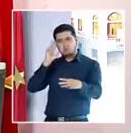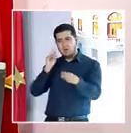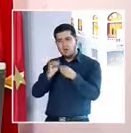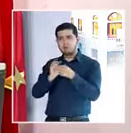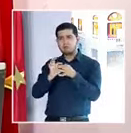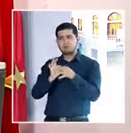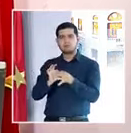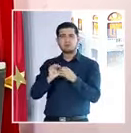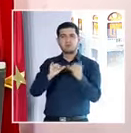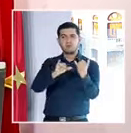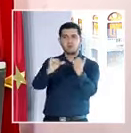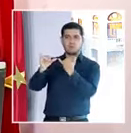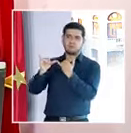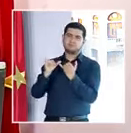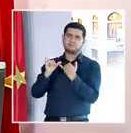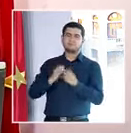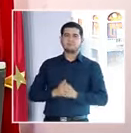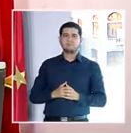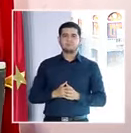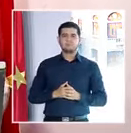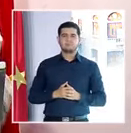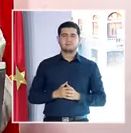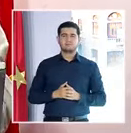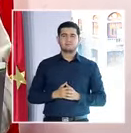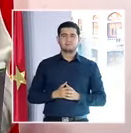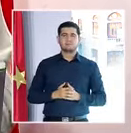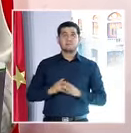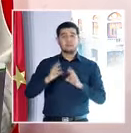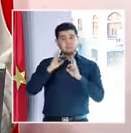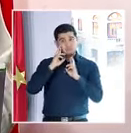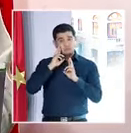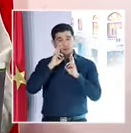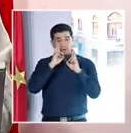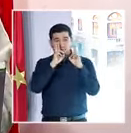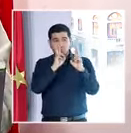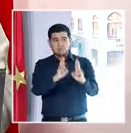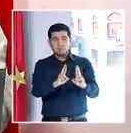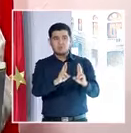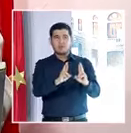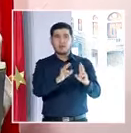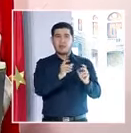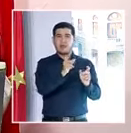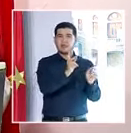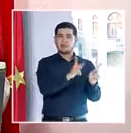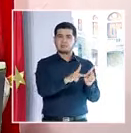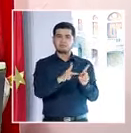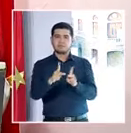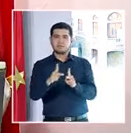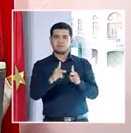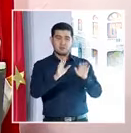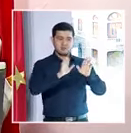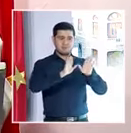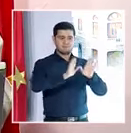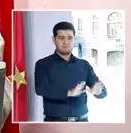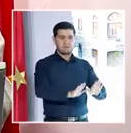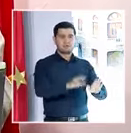Aquí debo hacer un reconocimiento especial a todos los integrantes del Comité de Paro de Norte de